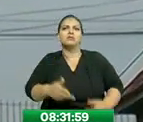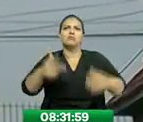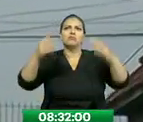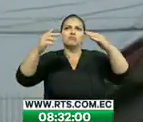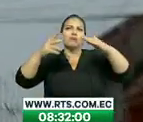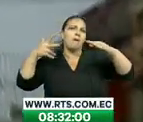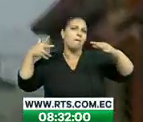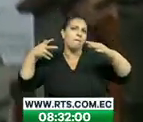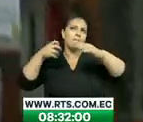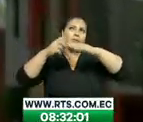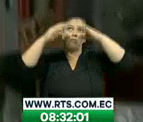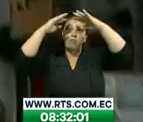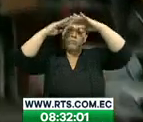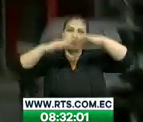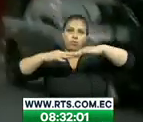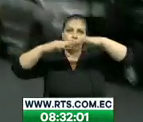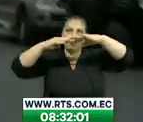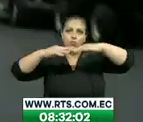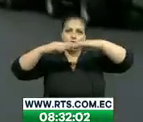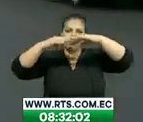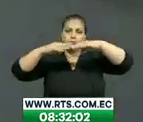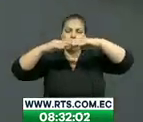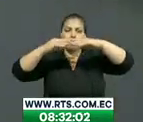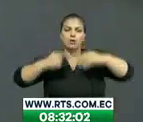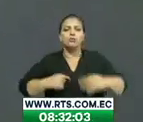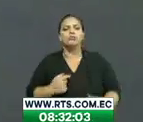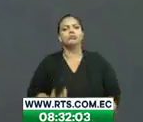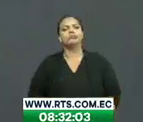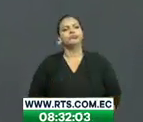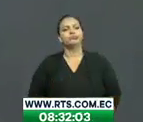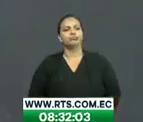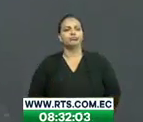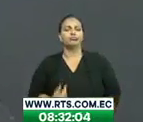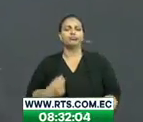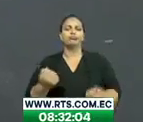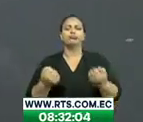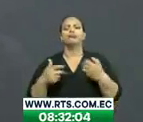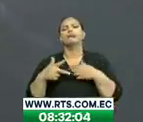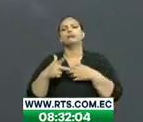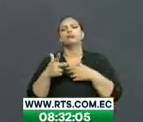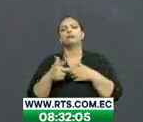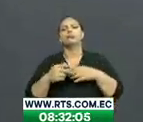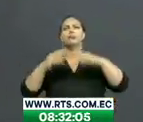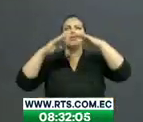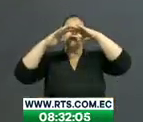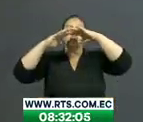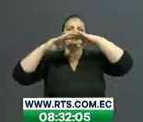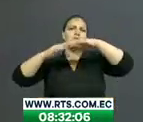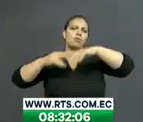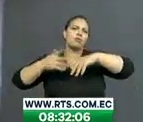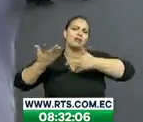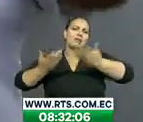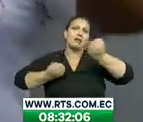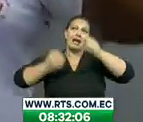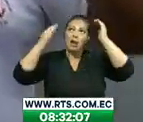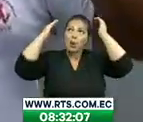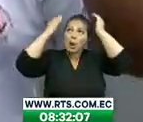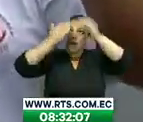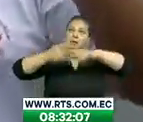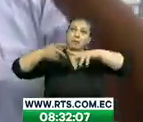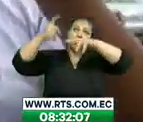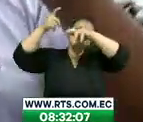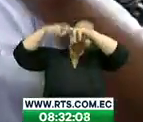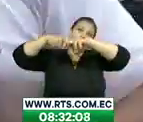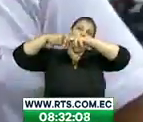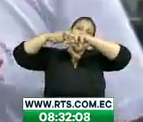Porque estaba parado. Yo aquí estaba a la cola de carros por el semáforo. y creo que se ha enganchado ahí en la car. La parte en la, más